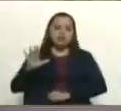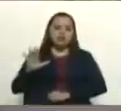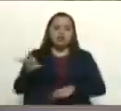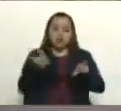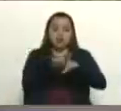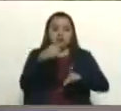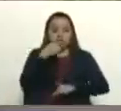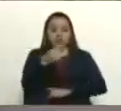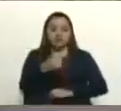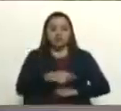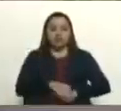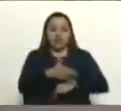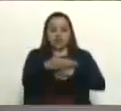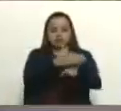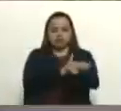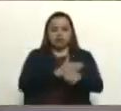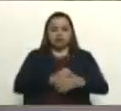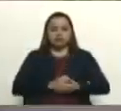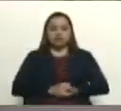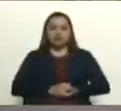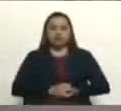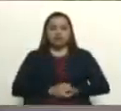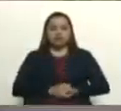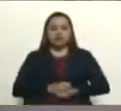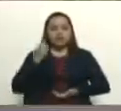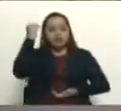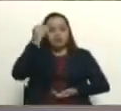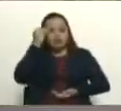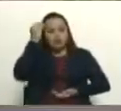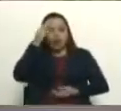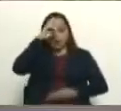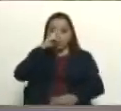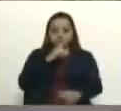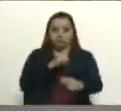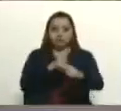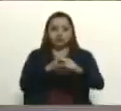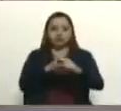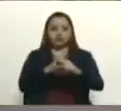dicho. Es pensar en dignidad.